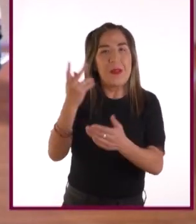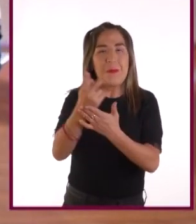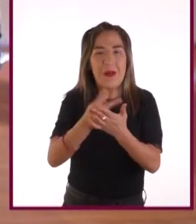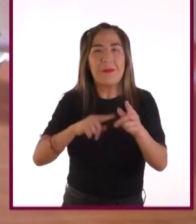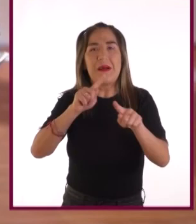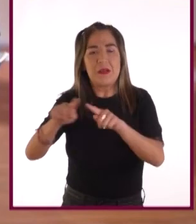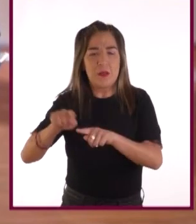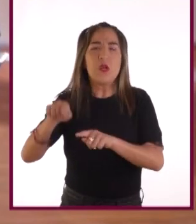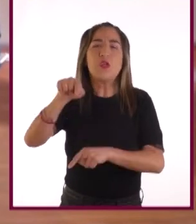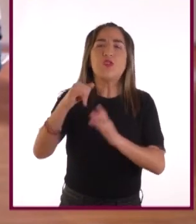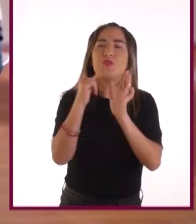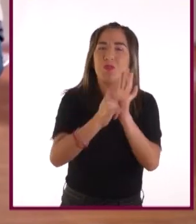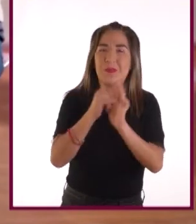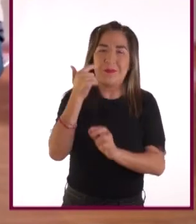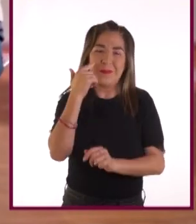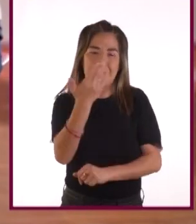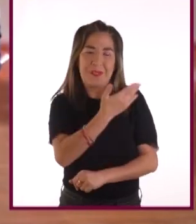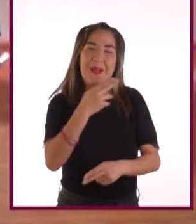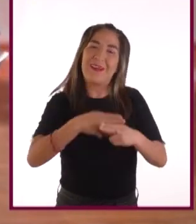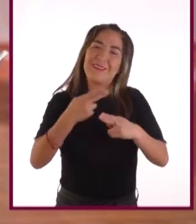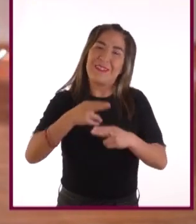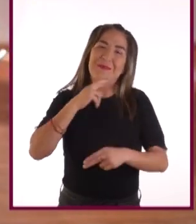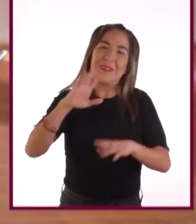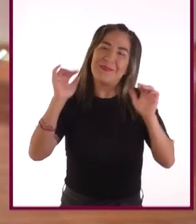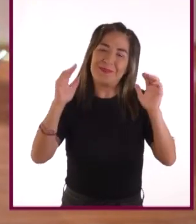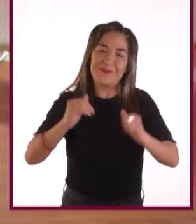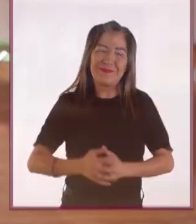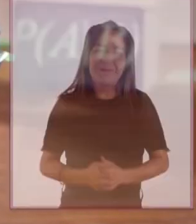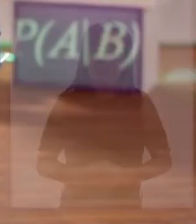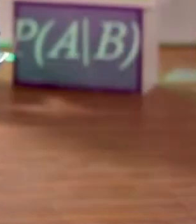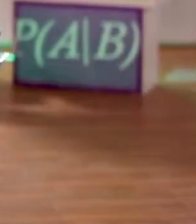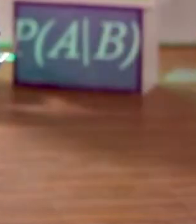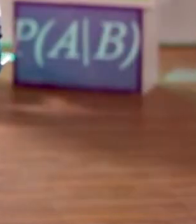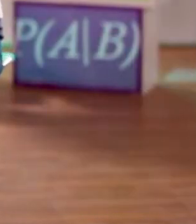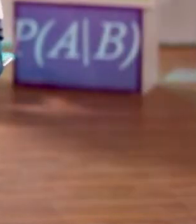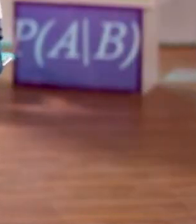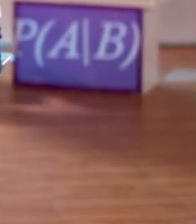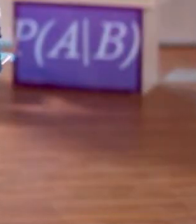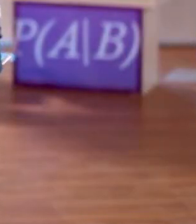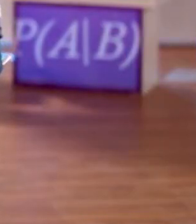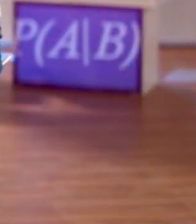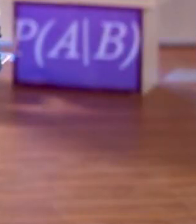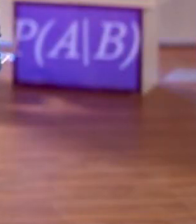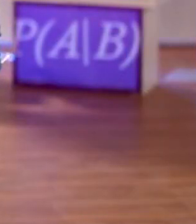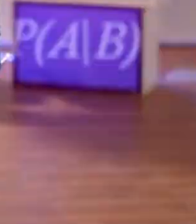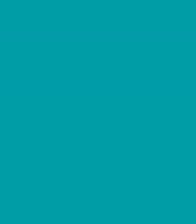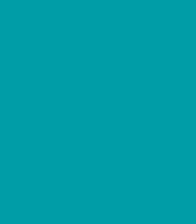TV, busquen nuestro canal de YouTube. Hasta Hasta pronto. pronto. Adiós. A ver, Dismara.